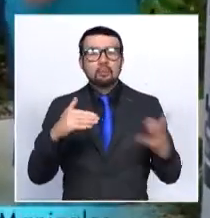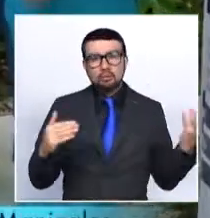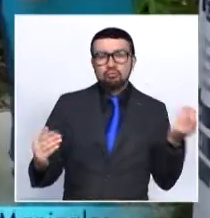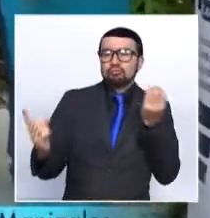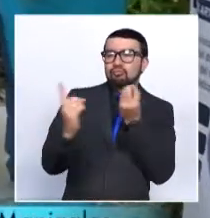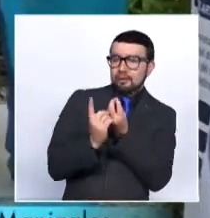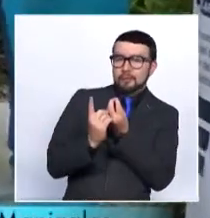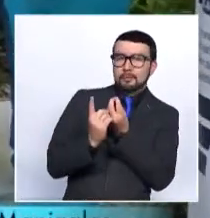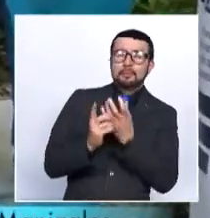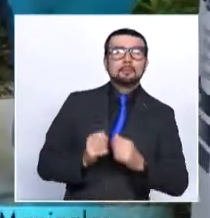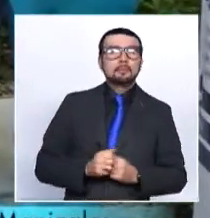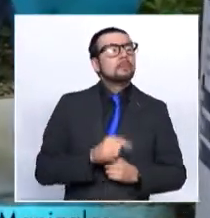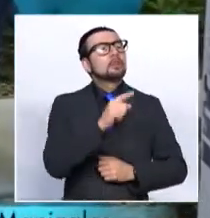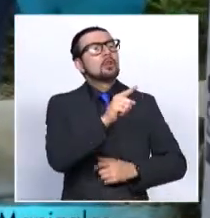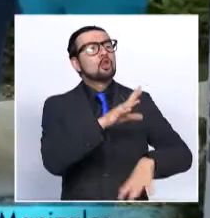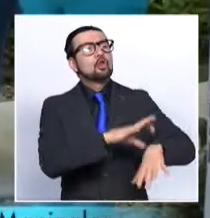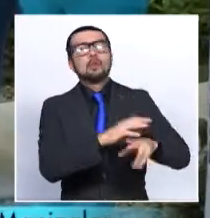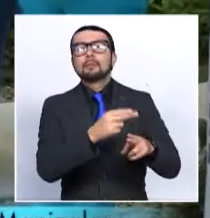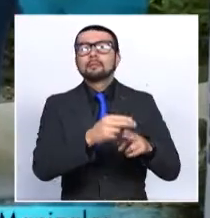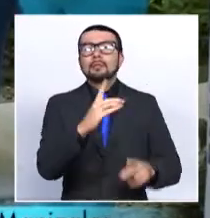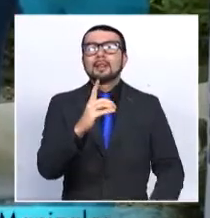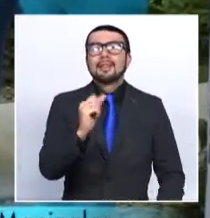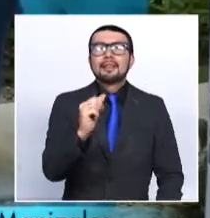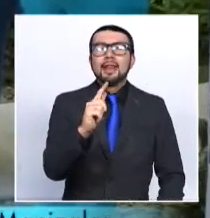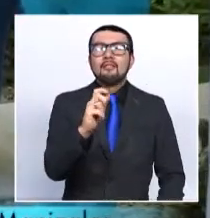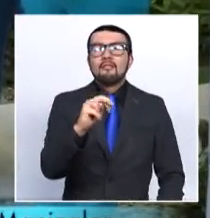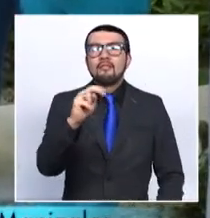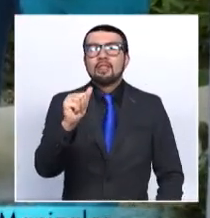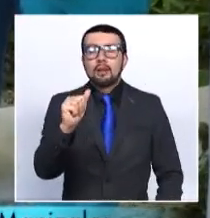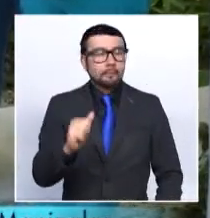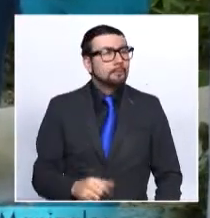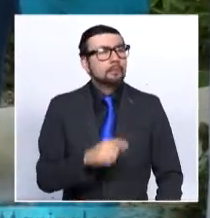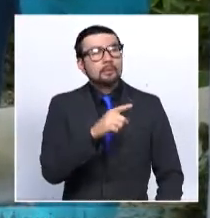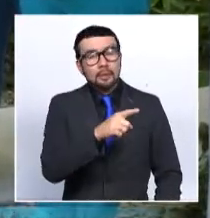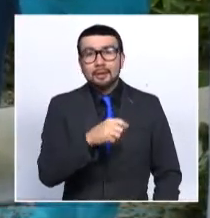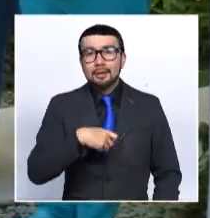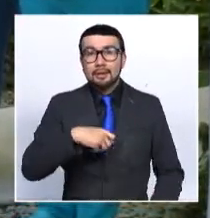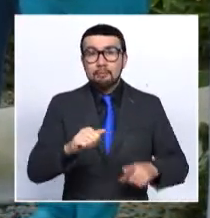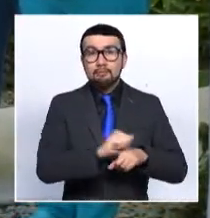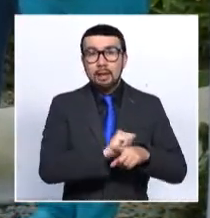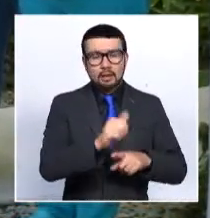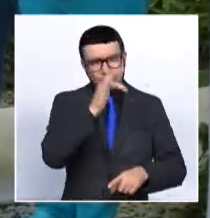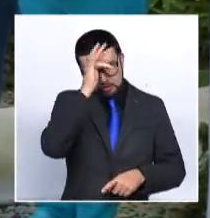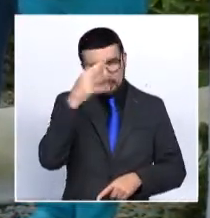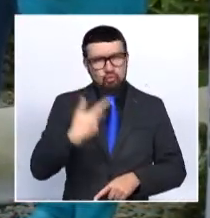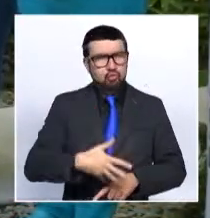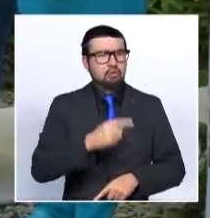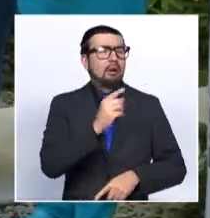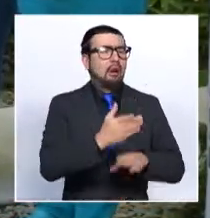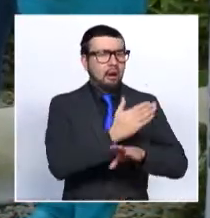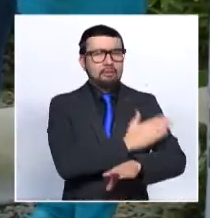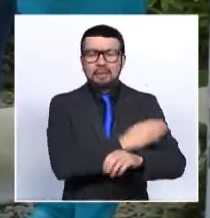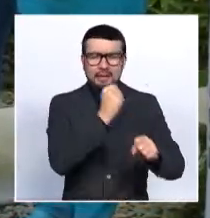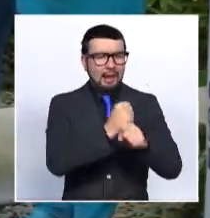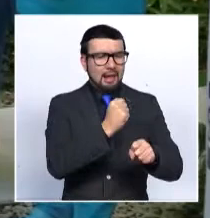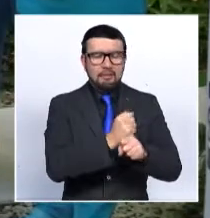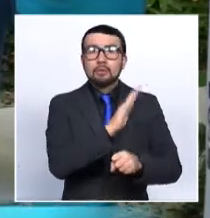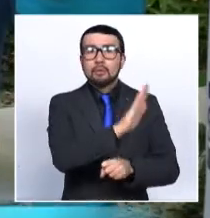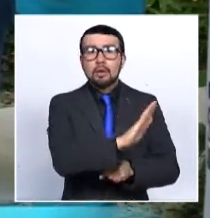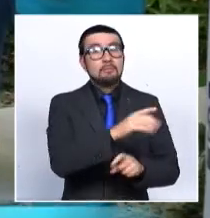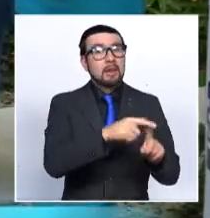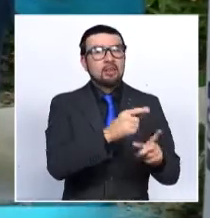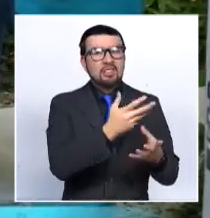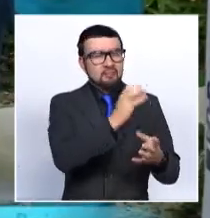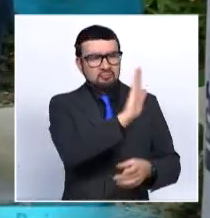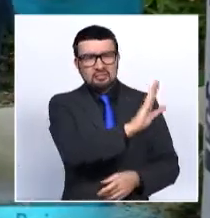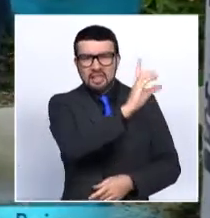Doctora Dafna Rodríguez Bailoy, ella viene de tener una práctica hospitalaria muy grande y toma una decisión personal de unirse